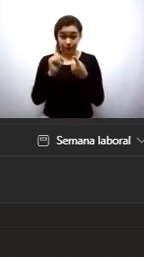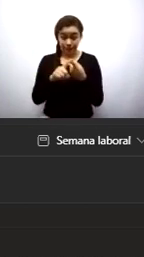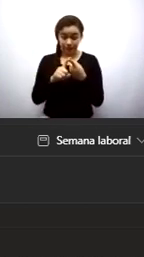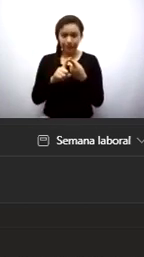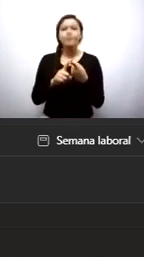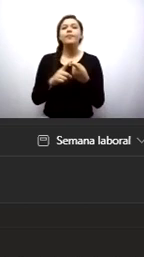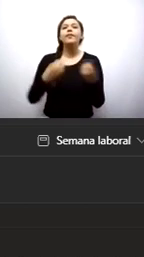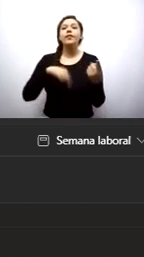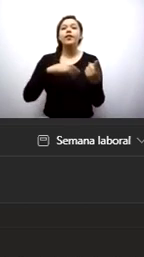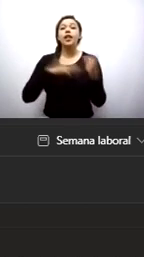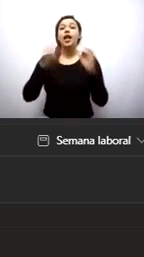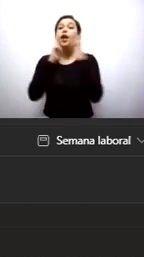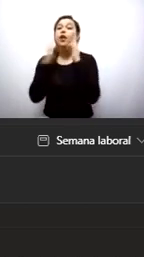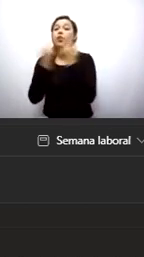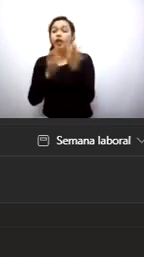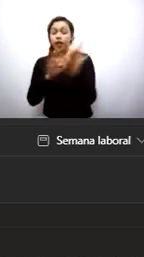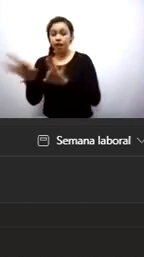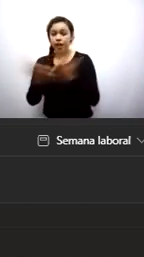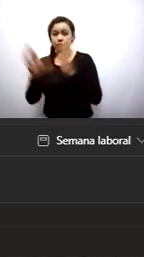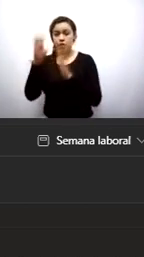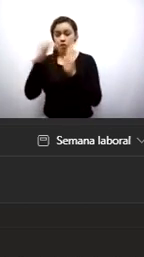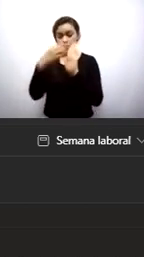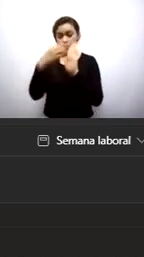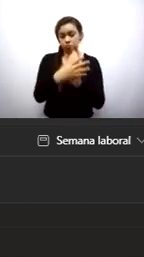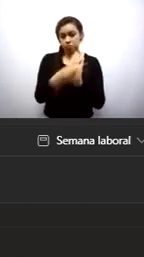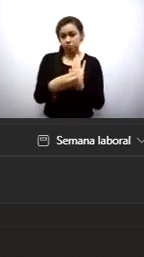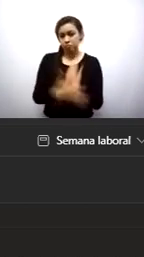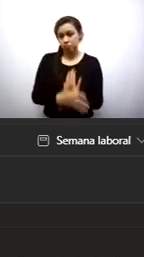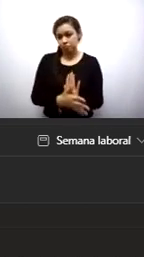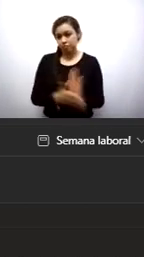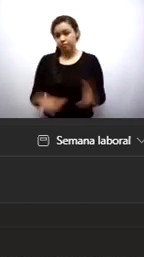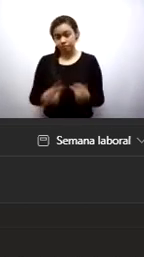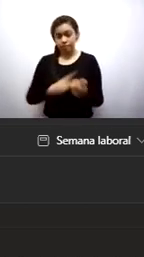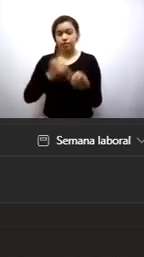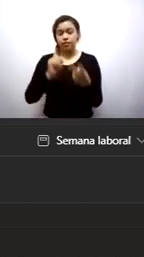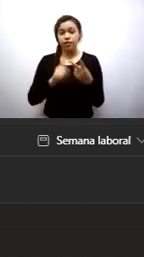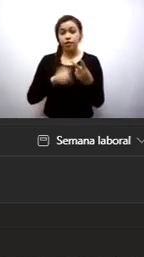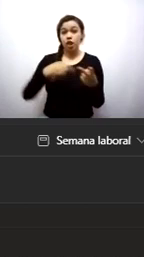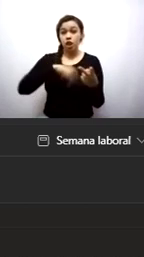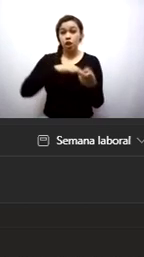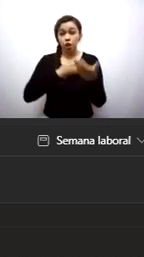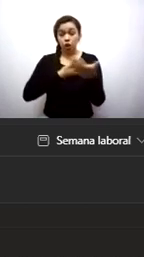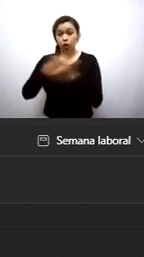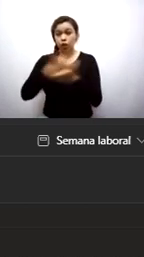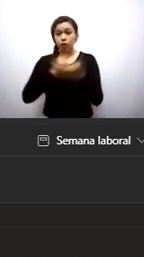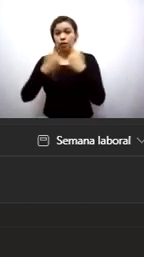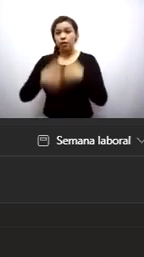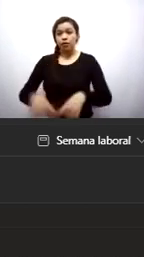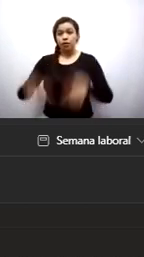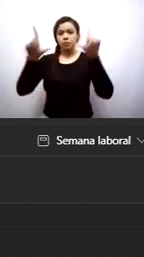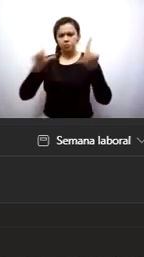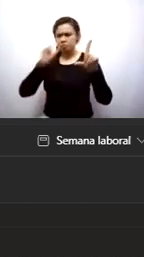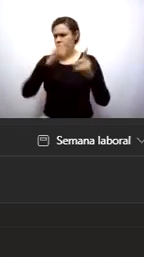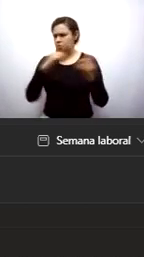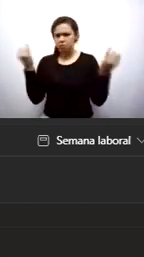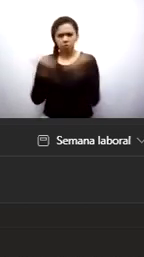podemos agendar reuniones de trabajo. En segundo lugar, podemos compartir también la pantalla. Se puede trabajar